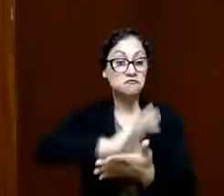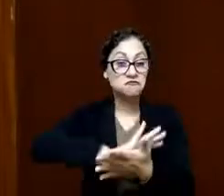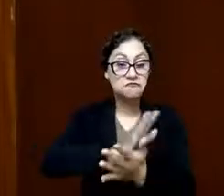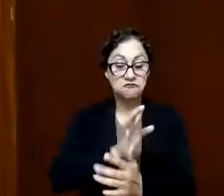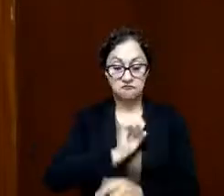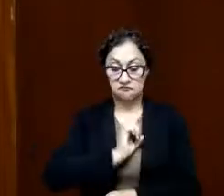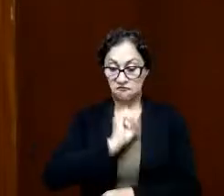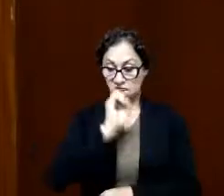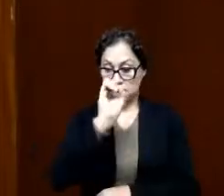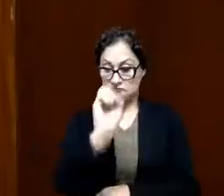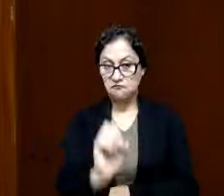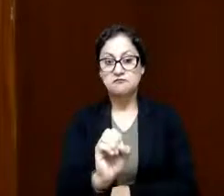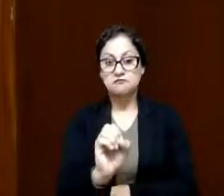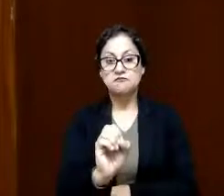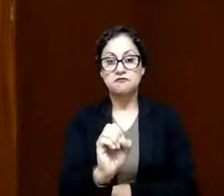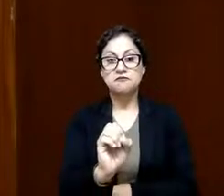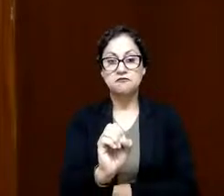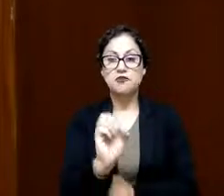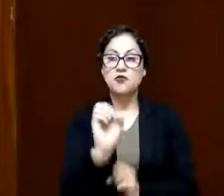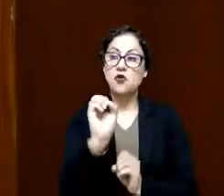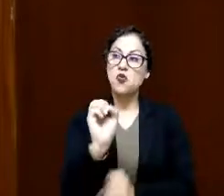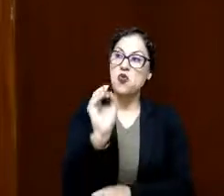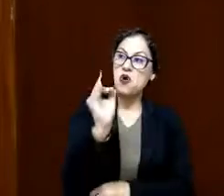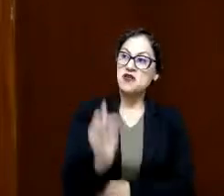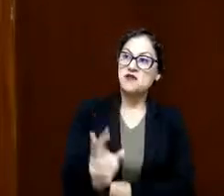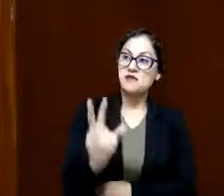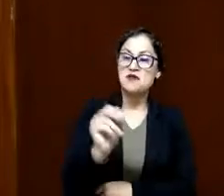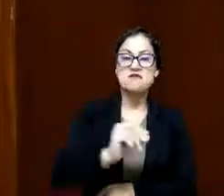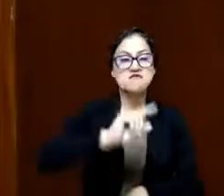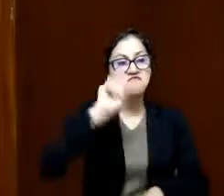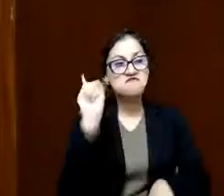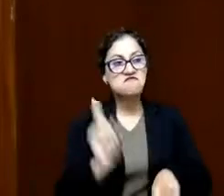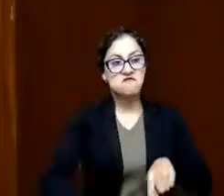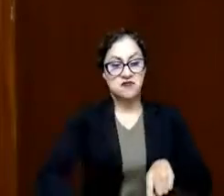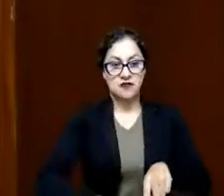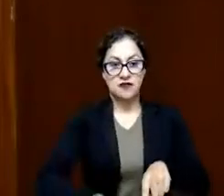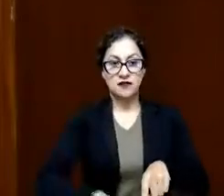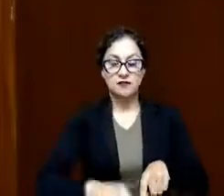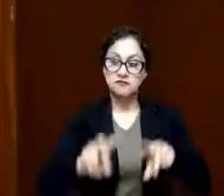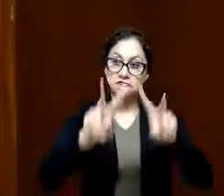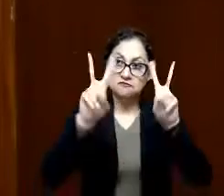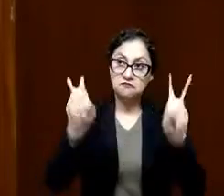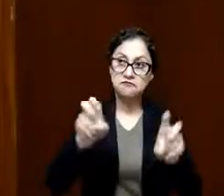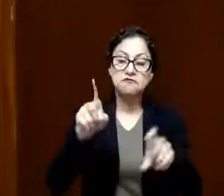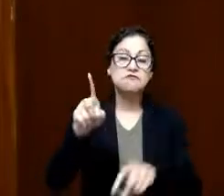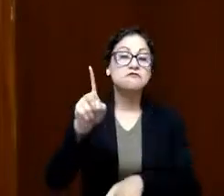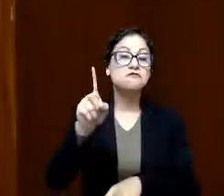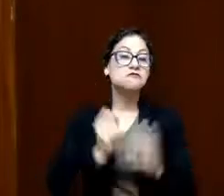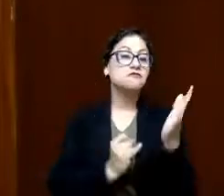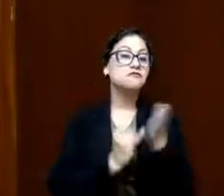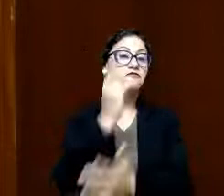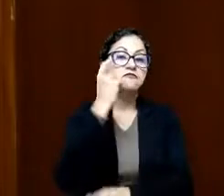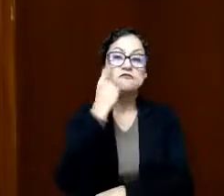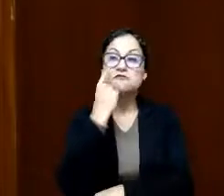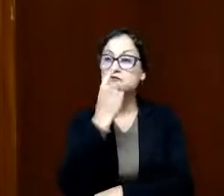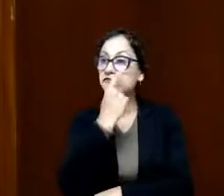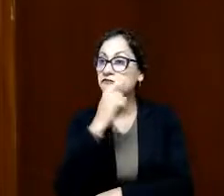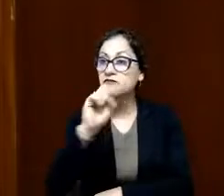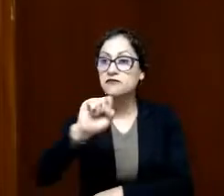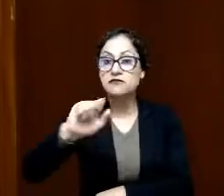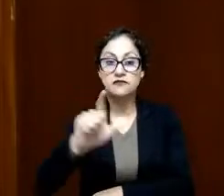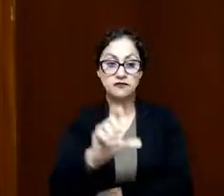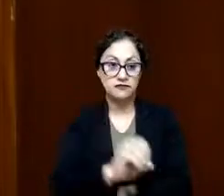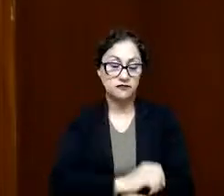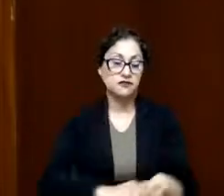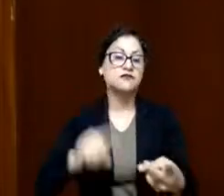odio y la intolerancia basados en la orientación sexual, la identidad de género, la expresión de